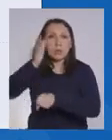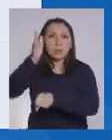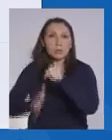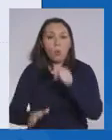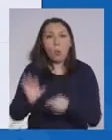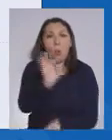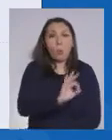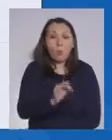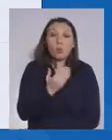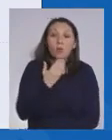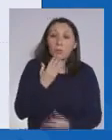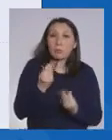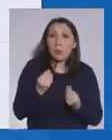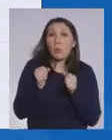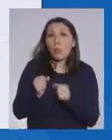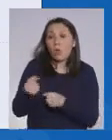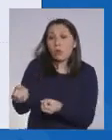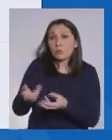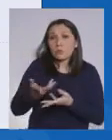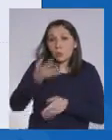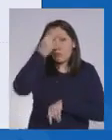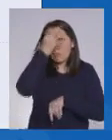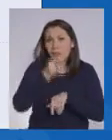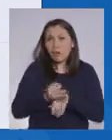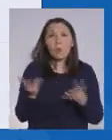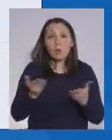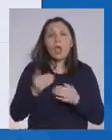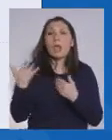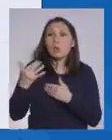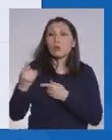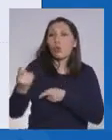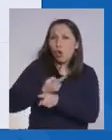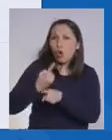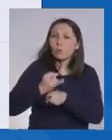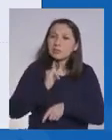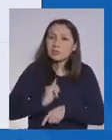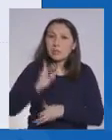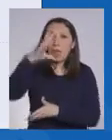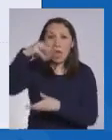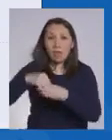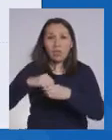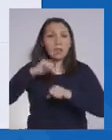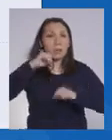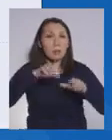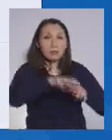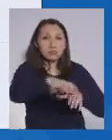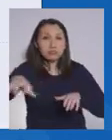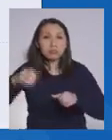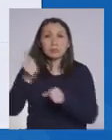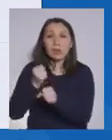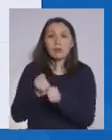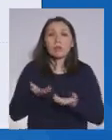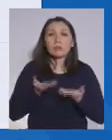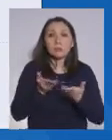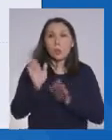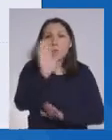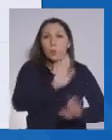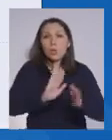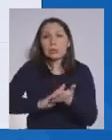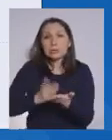evidentemente de poder contagiarse por eso que es clave que existe un diálogo permanente al interior de las organizaciones en pos de la salud mental